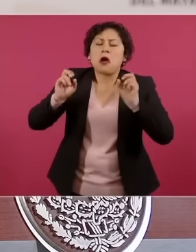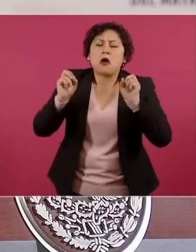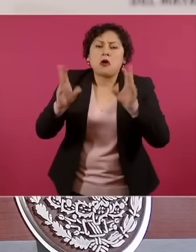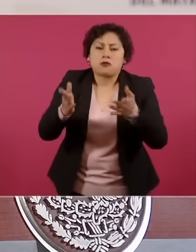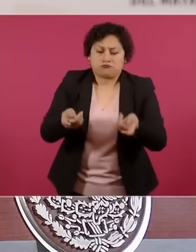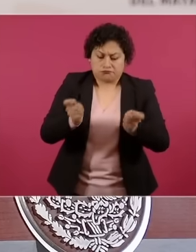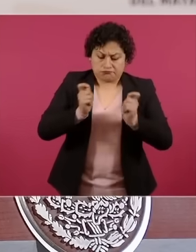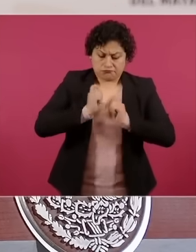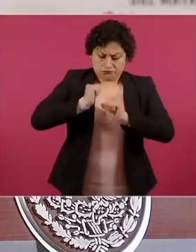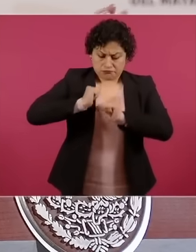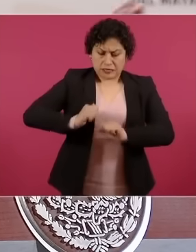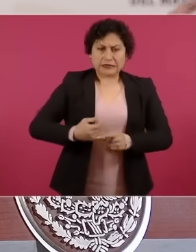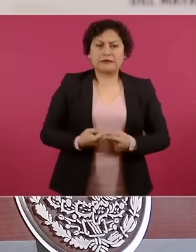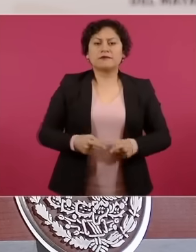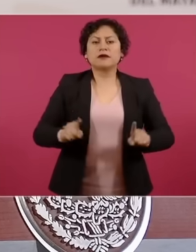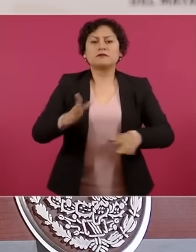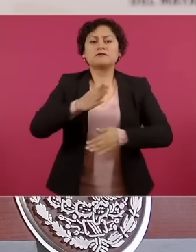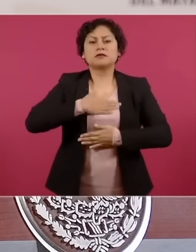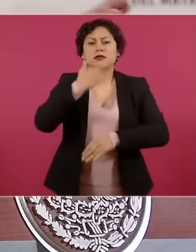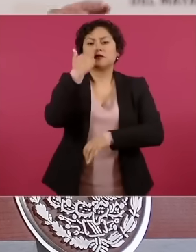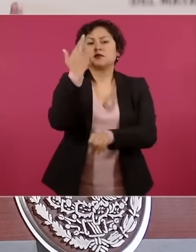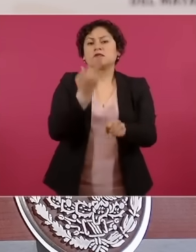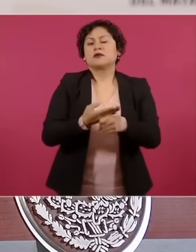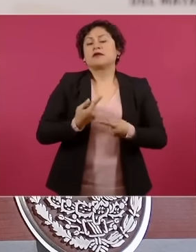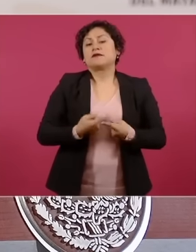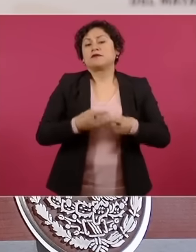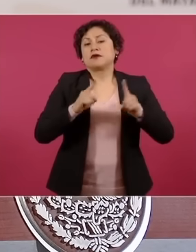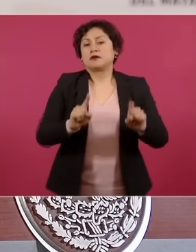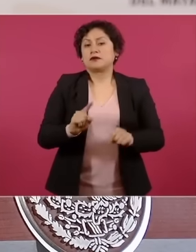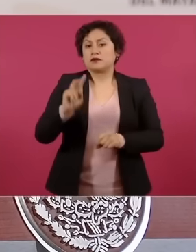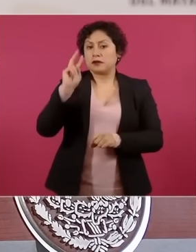responsabilidad pública, tenemos visiones distintas.